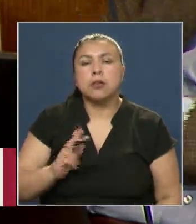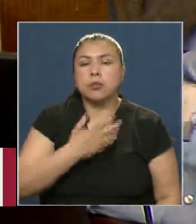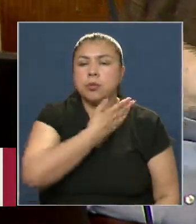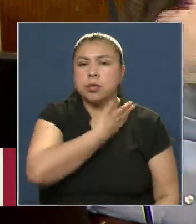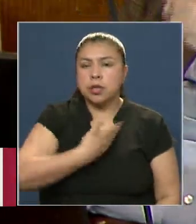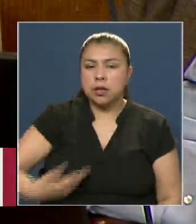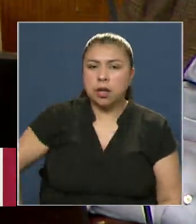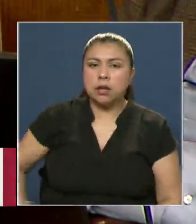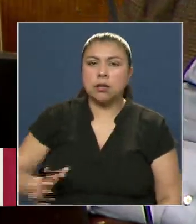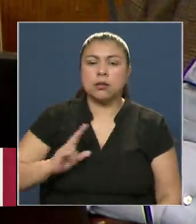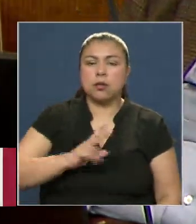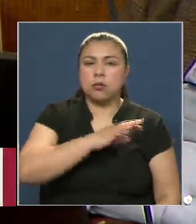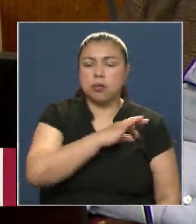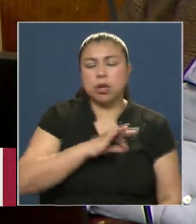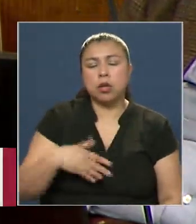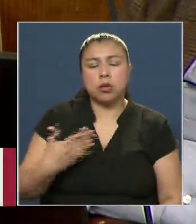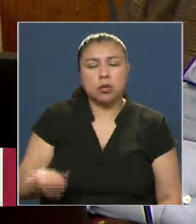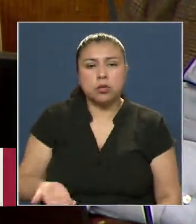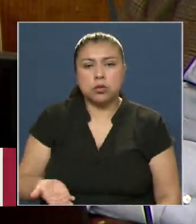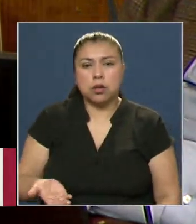sería prácticamente